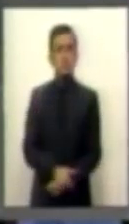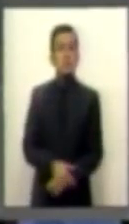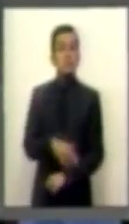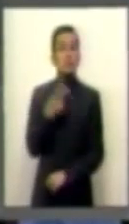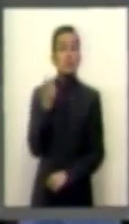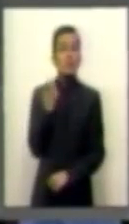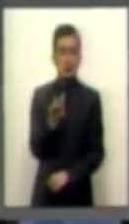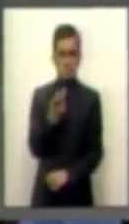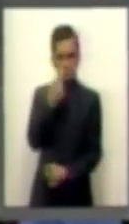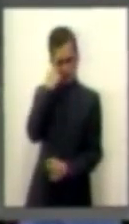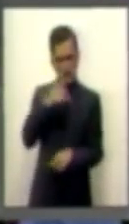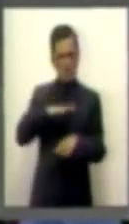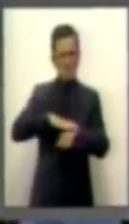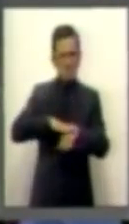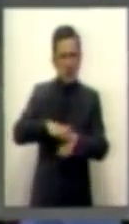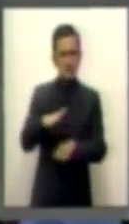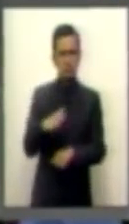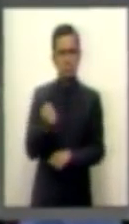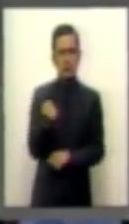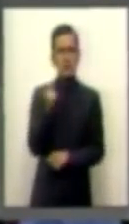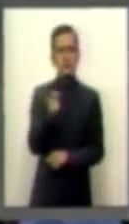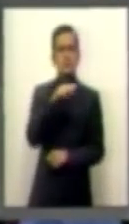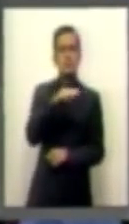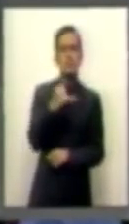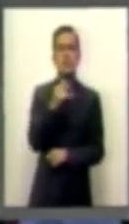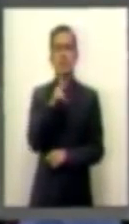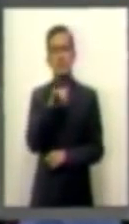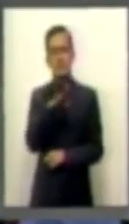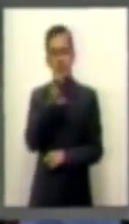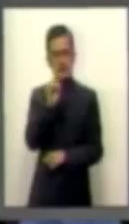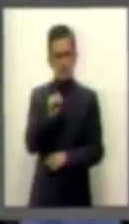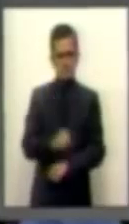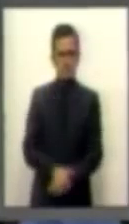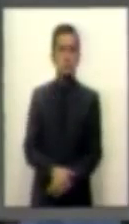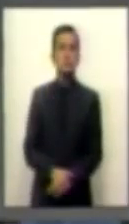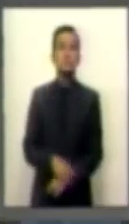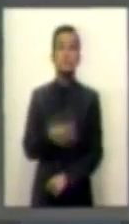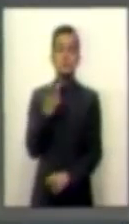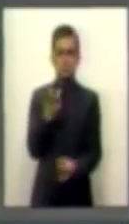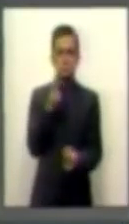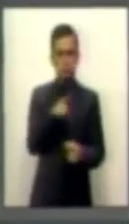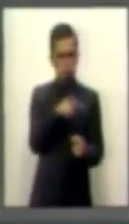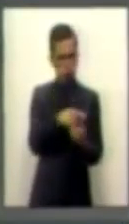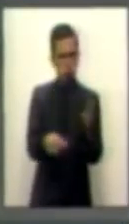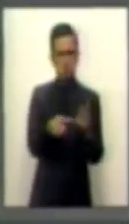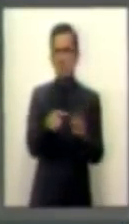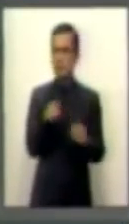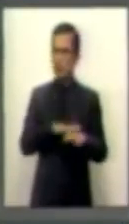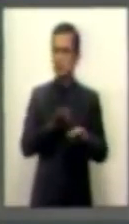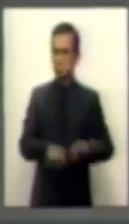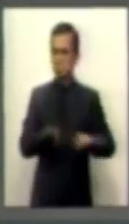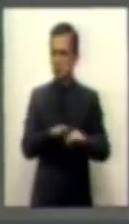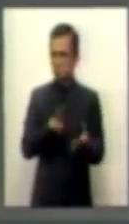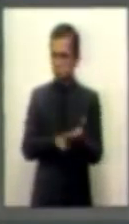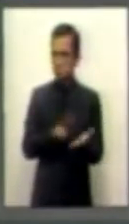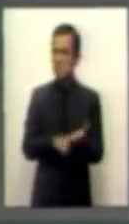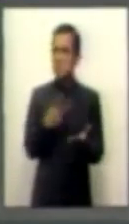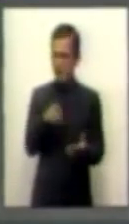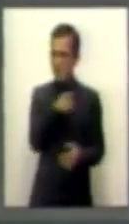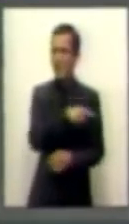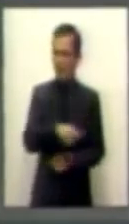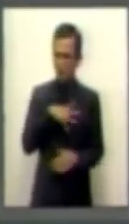el desarrollo estable de las mipymes pese a su valor estratégico las mipymes enfrentan graves